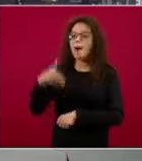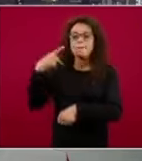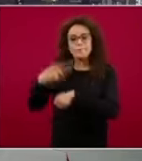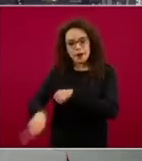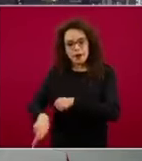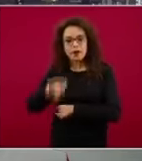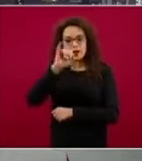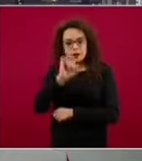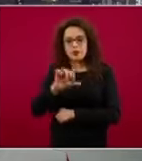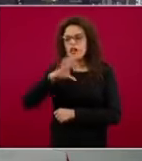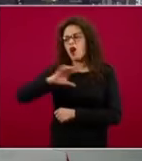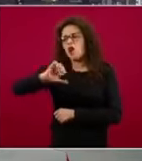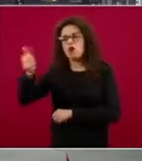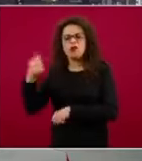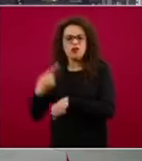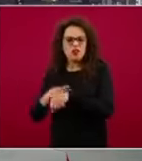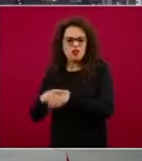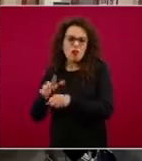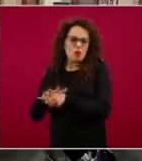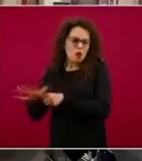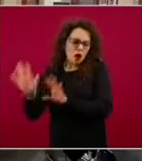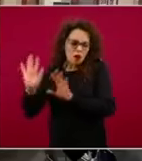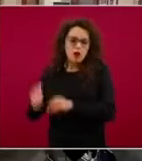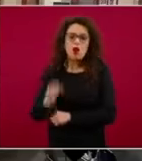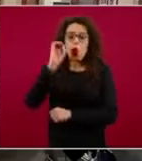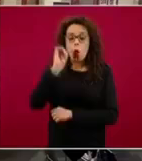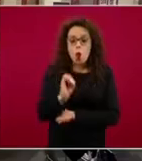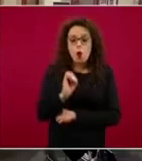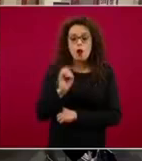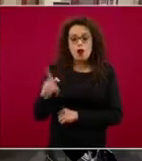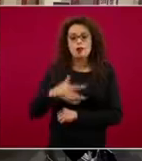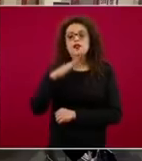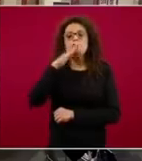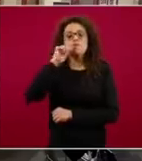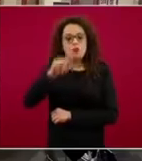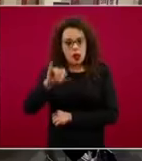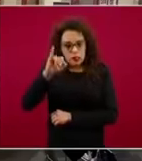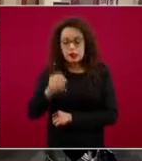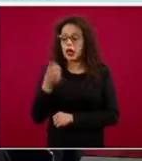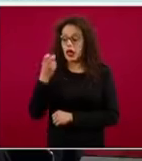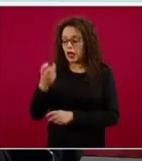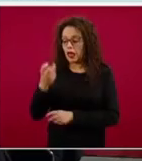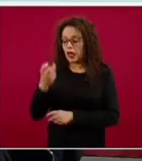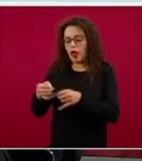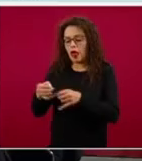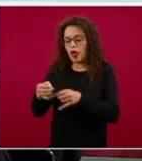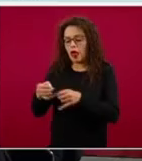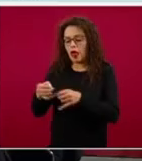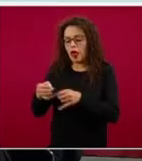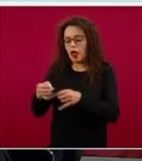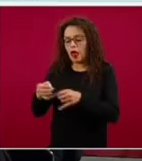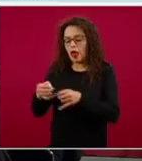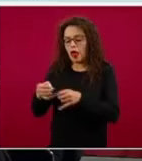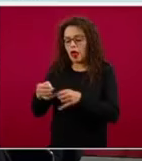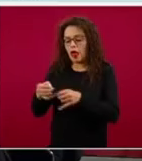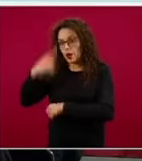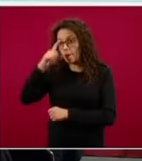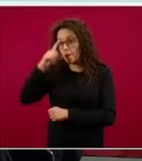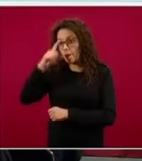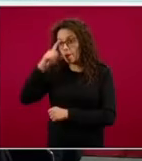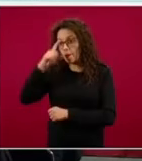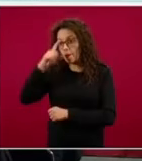en general a los que no tienen factores de riesgo se les habla de los datos de alarma, pero a los que tienen factores de